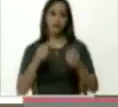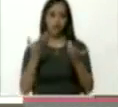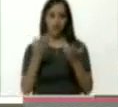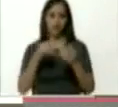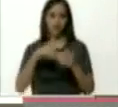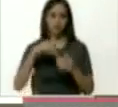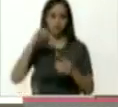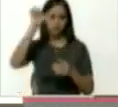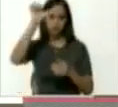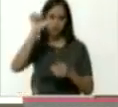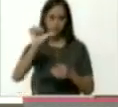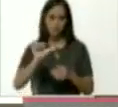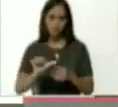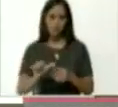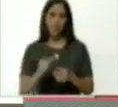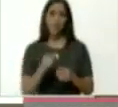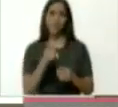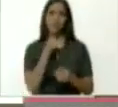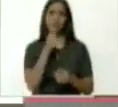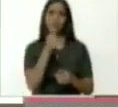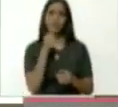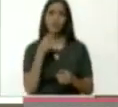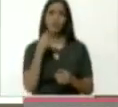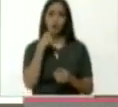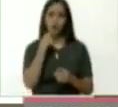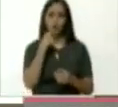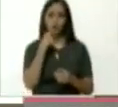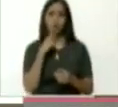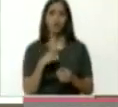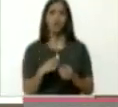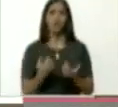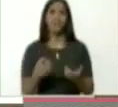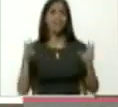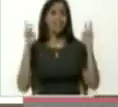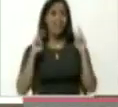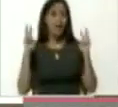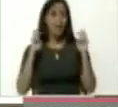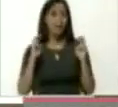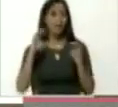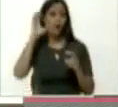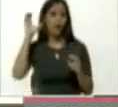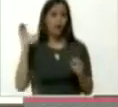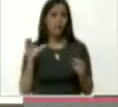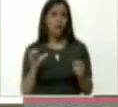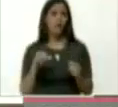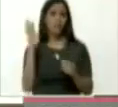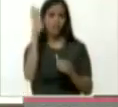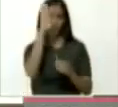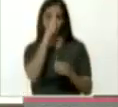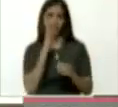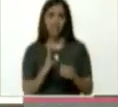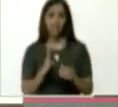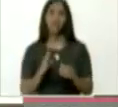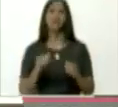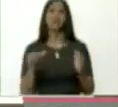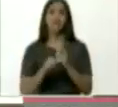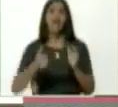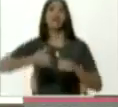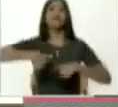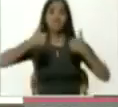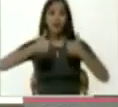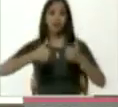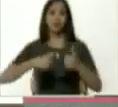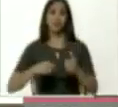que entrevistó Russia Today, extrañamente en los estados en Brasil, en donde hay más deforestación para el tema del monocultivo de